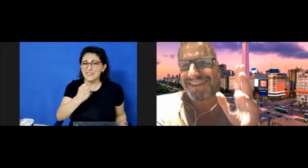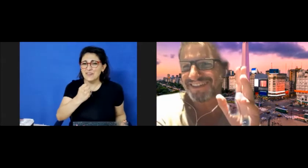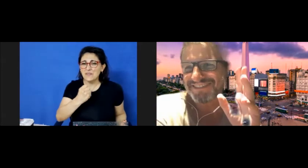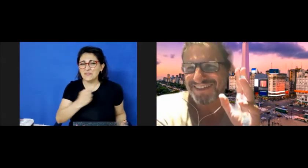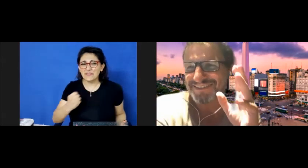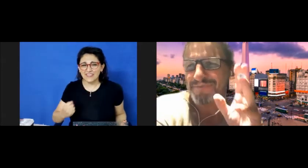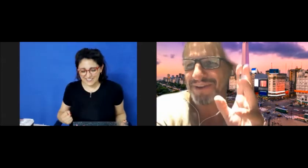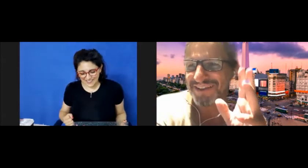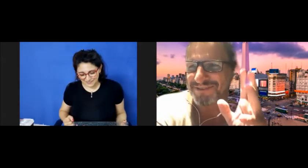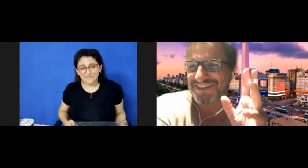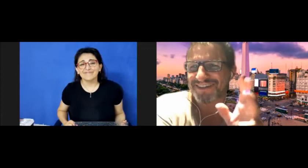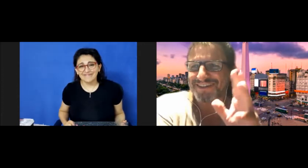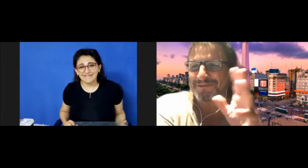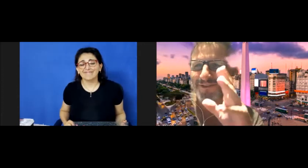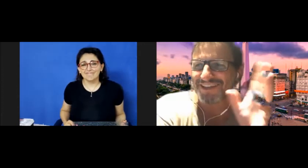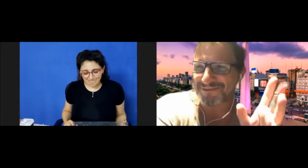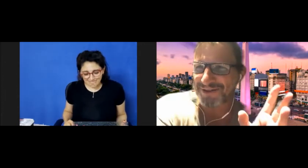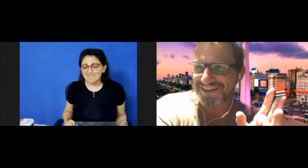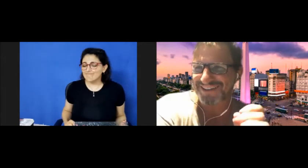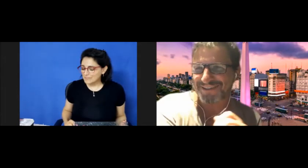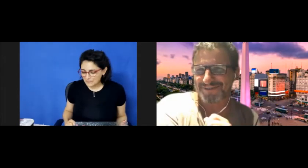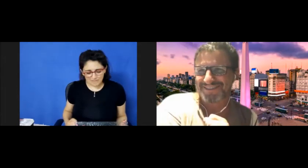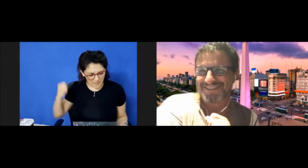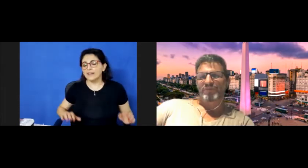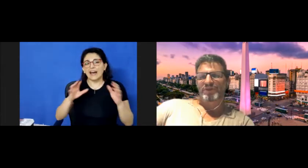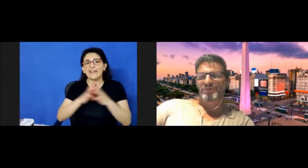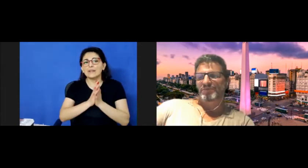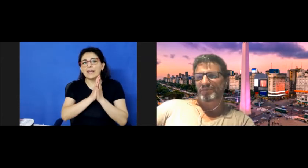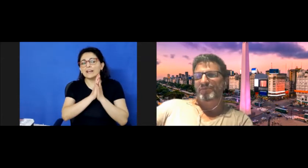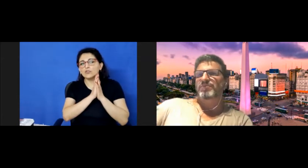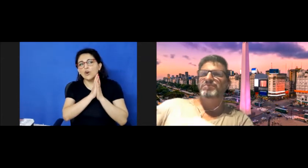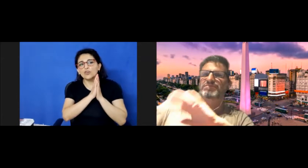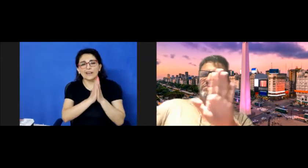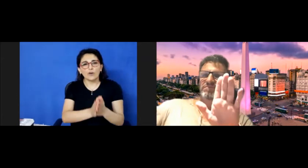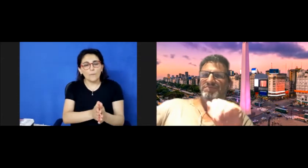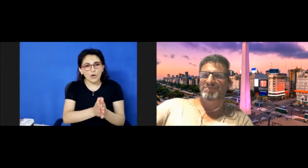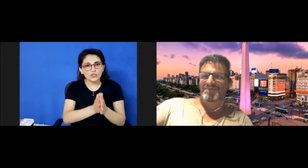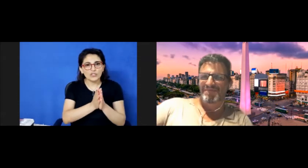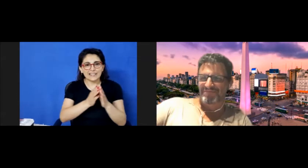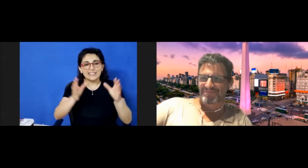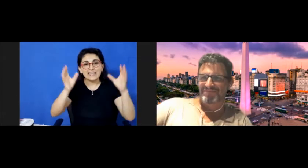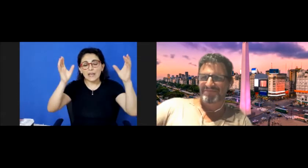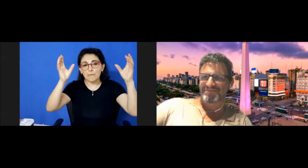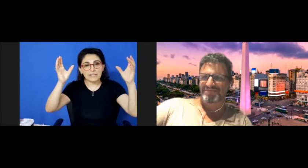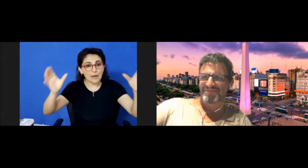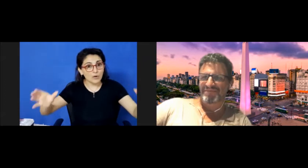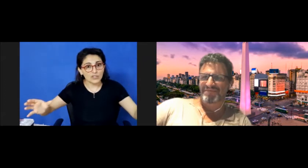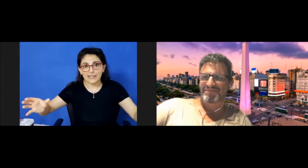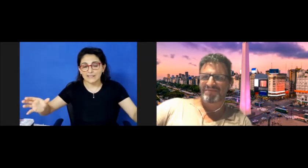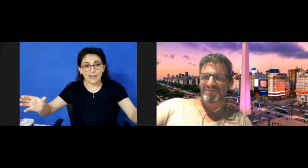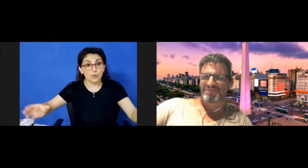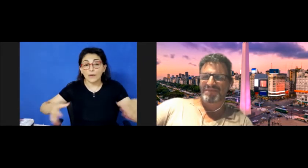que tenés, que está esperando que le saques todo lo que le sobra alrededor. Adri, me encantó charlar con vos. Así